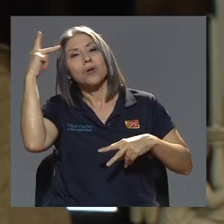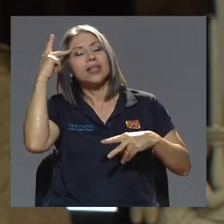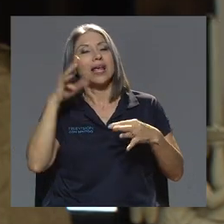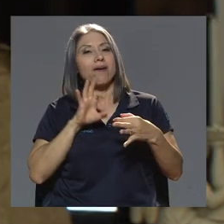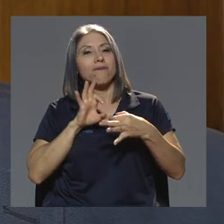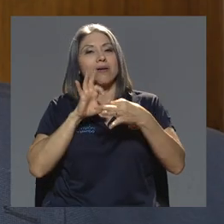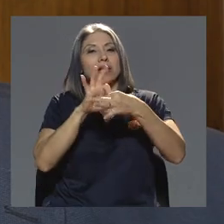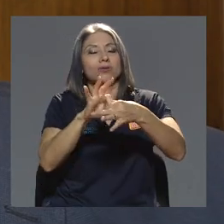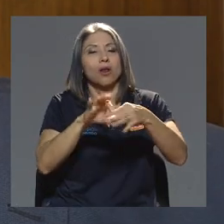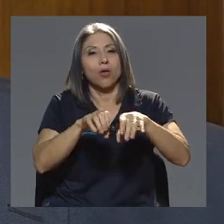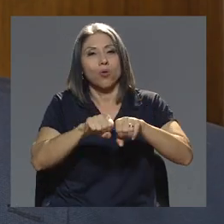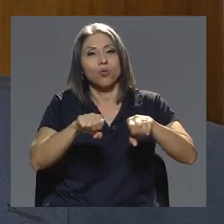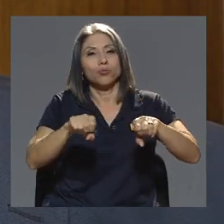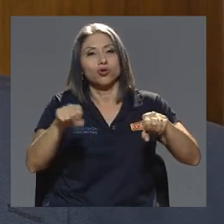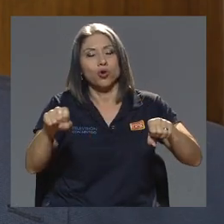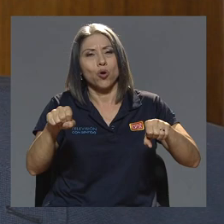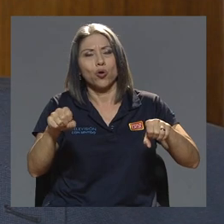corrupción.